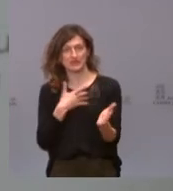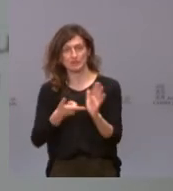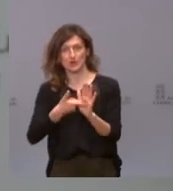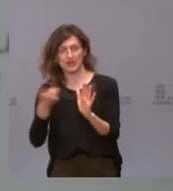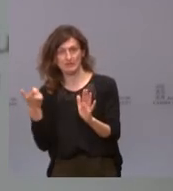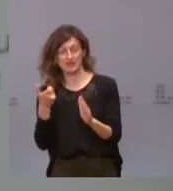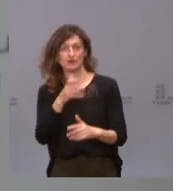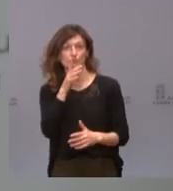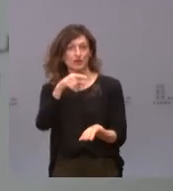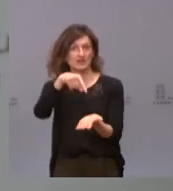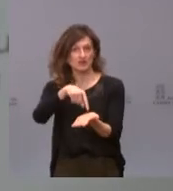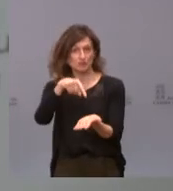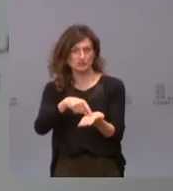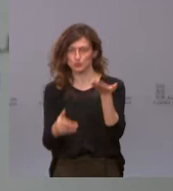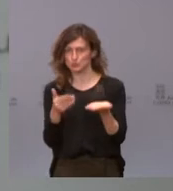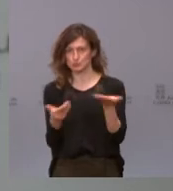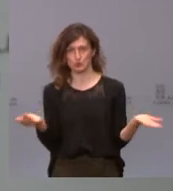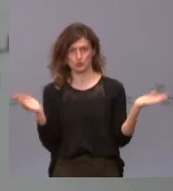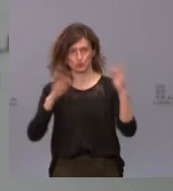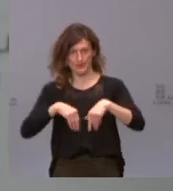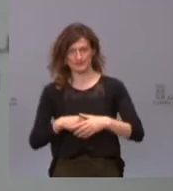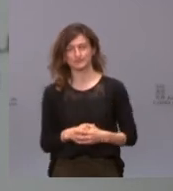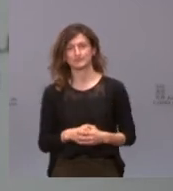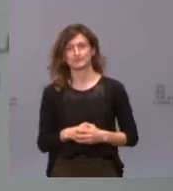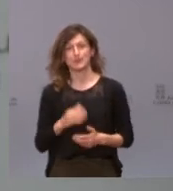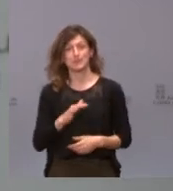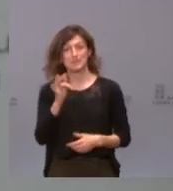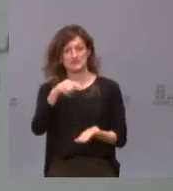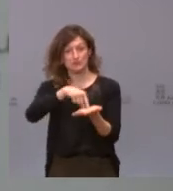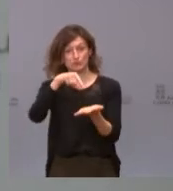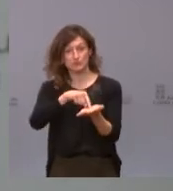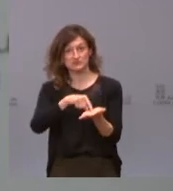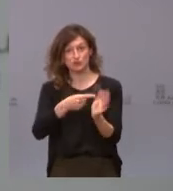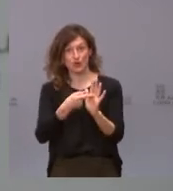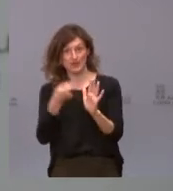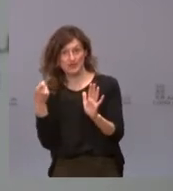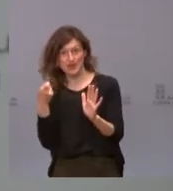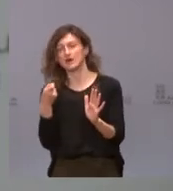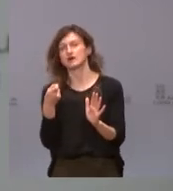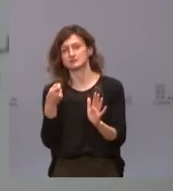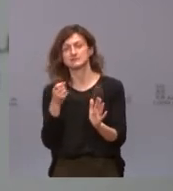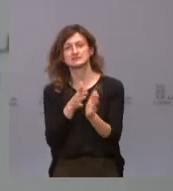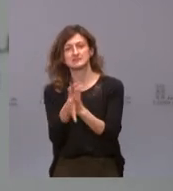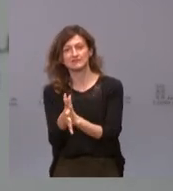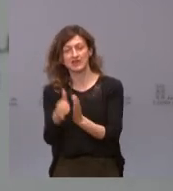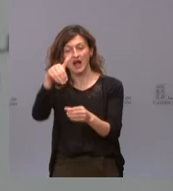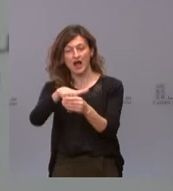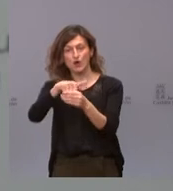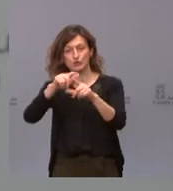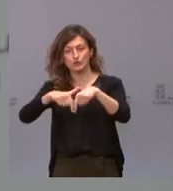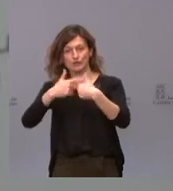ser un impuesto injusto y al eliminar el impuesto favorece el ahorro familiar